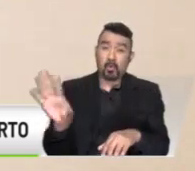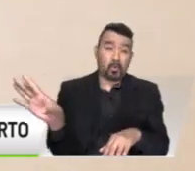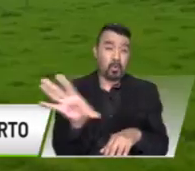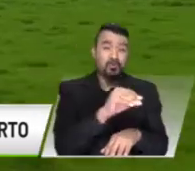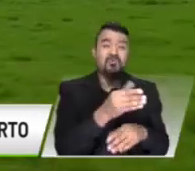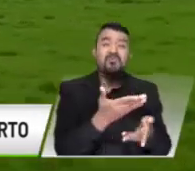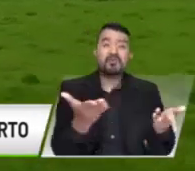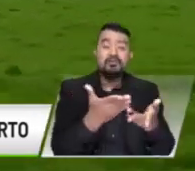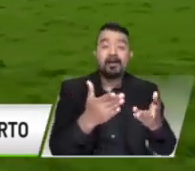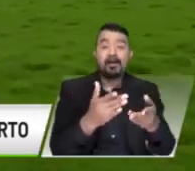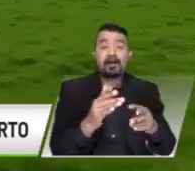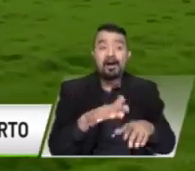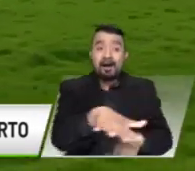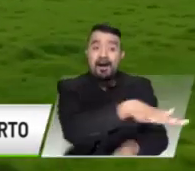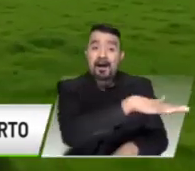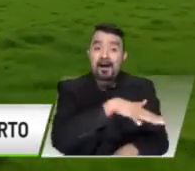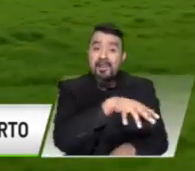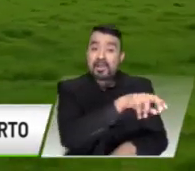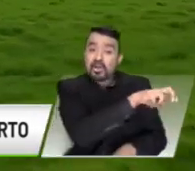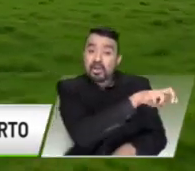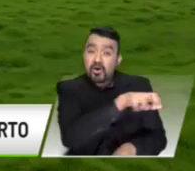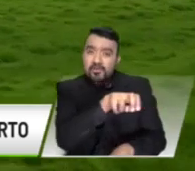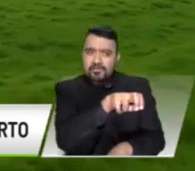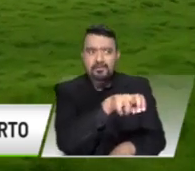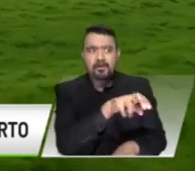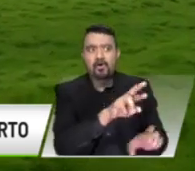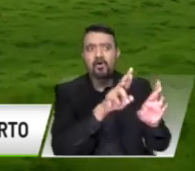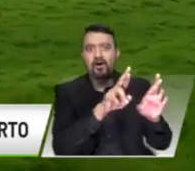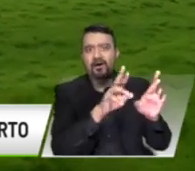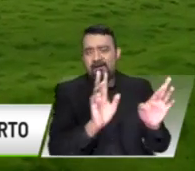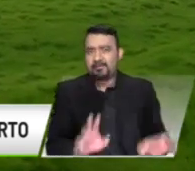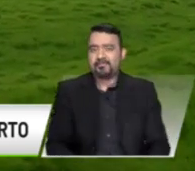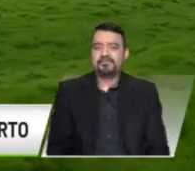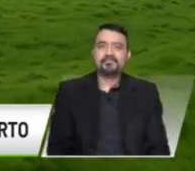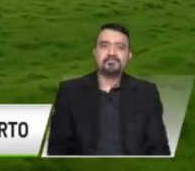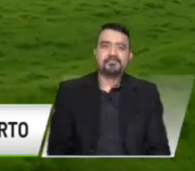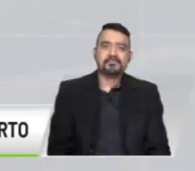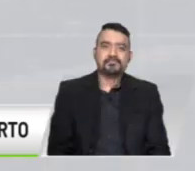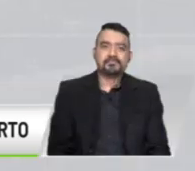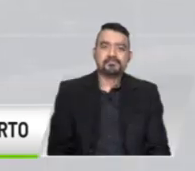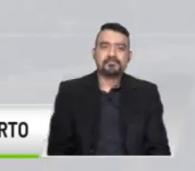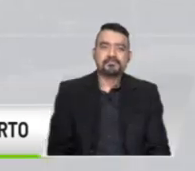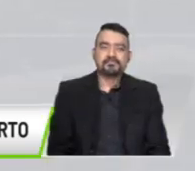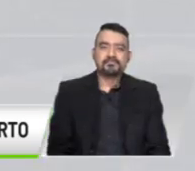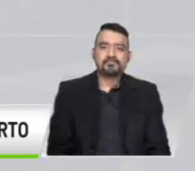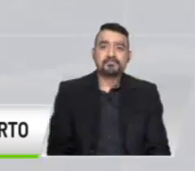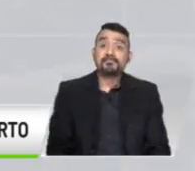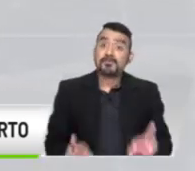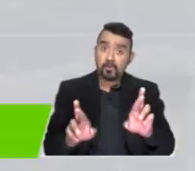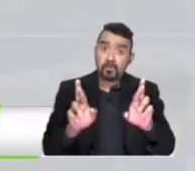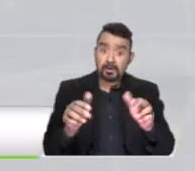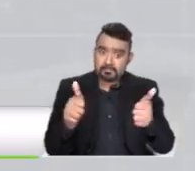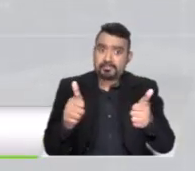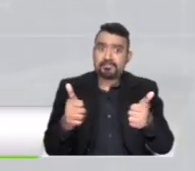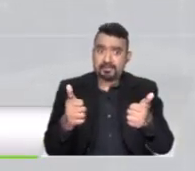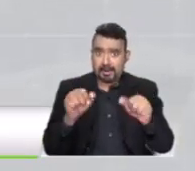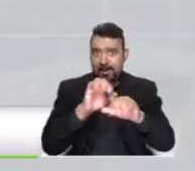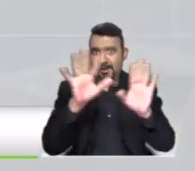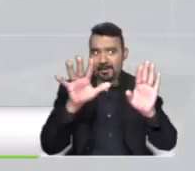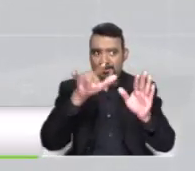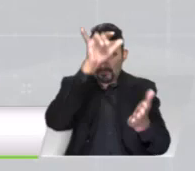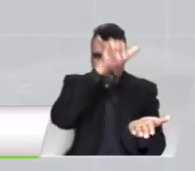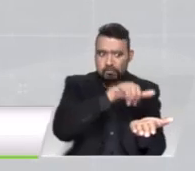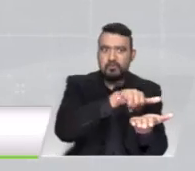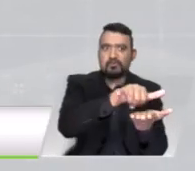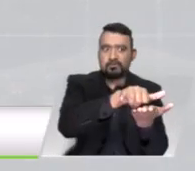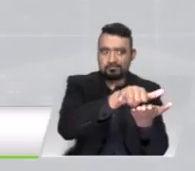Antioquia, pero no en el Llano de Ovejas. Ojalá se pensara en ese desarrollo regional y se determinara una construcción de un aeropuerto en esta